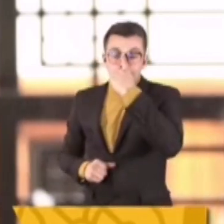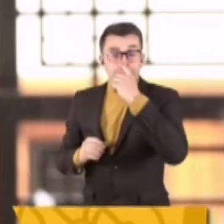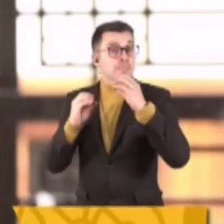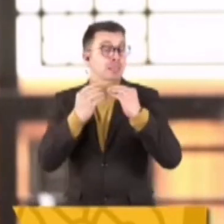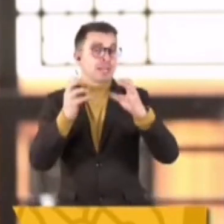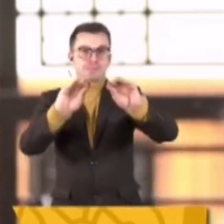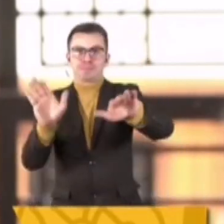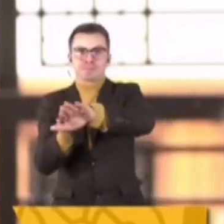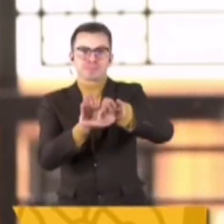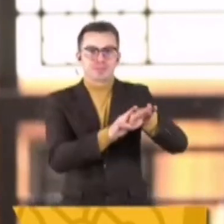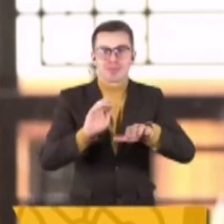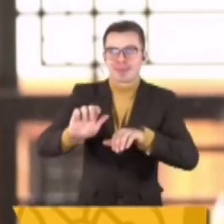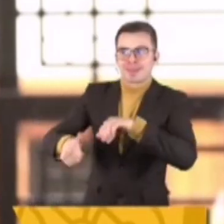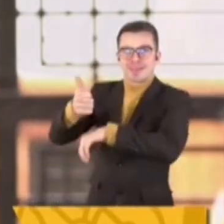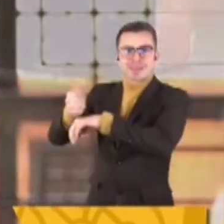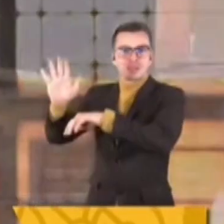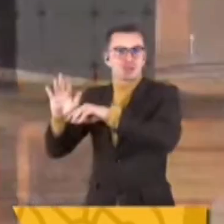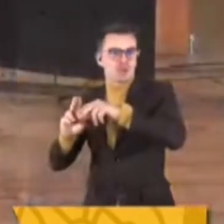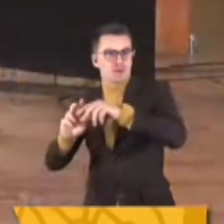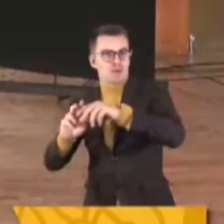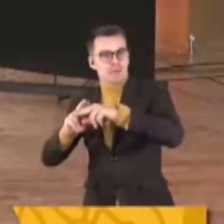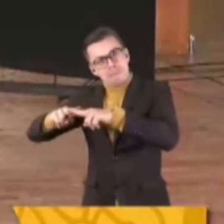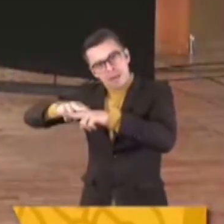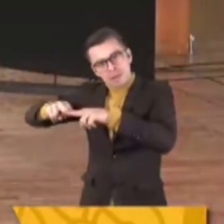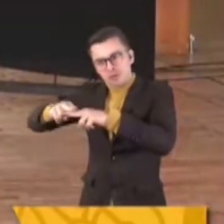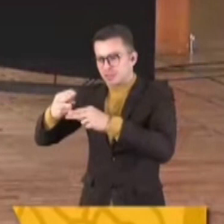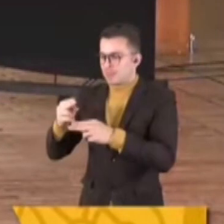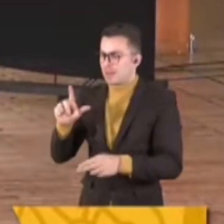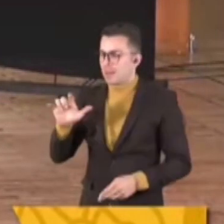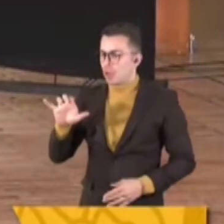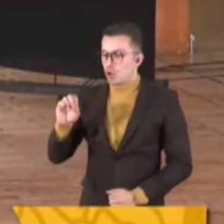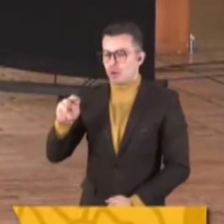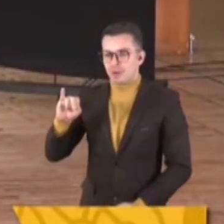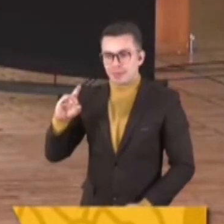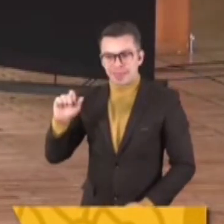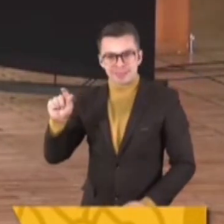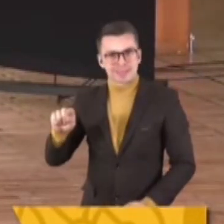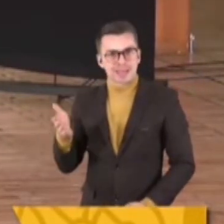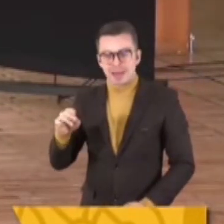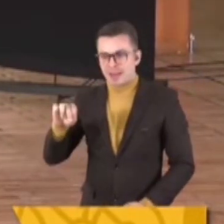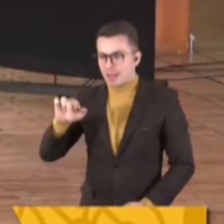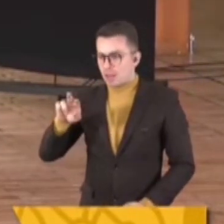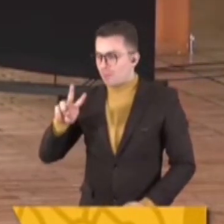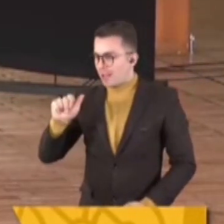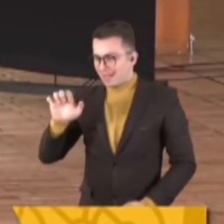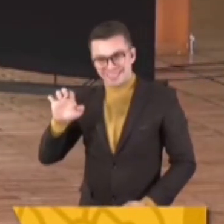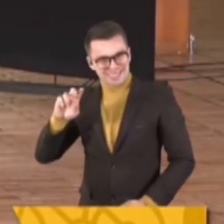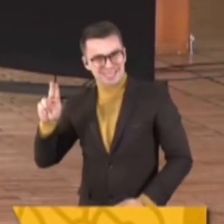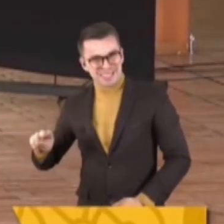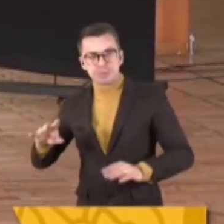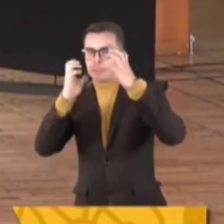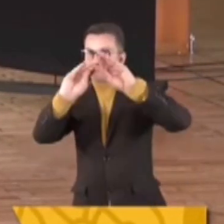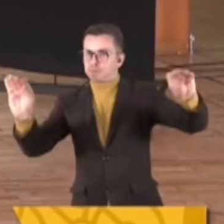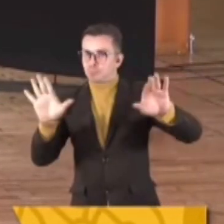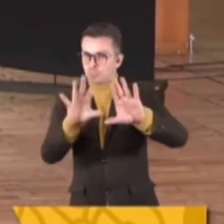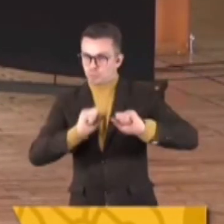queríamos también con nuestro gerente del metro, Leonidas Narváez, darle un anuncio a la ciudad. El 30 de